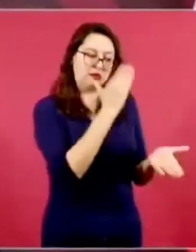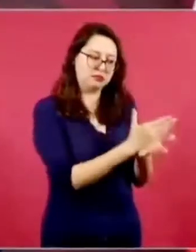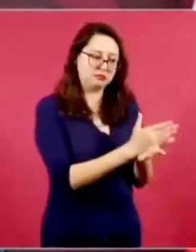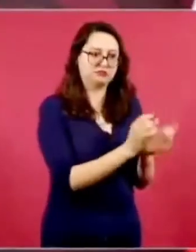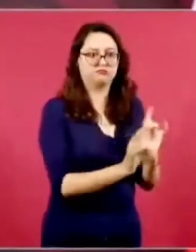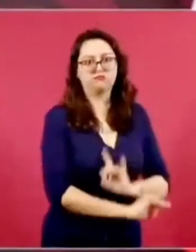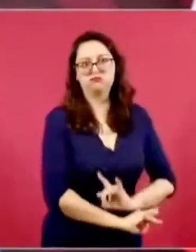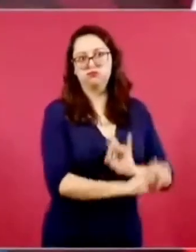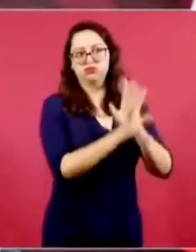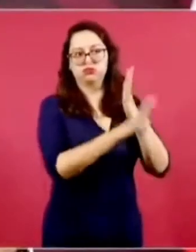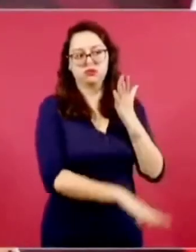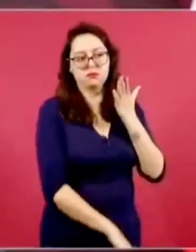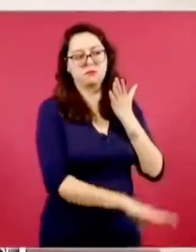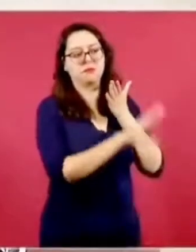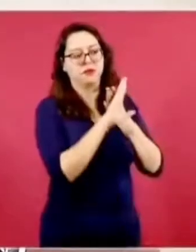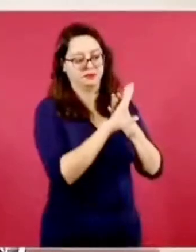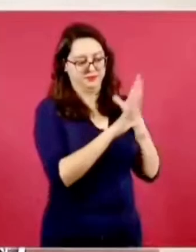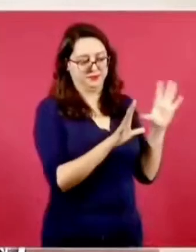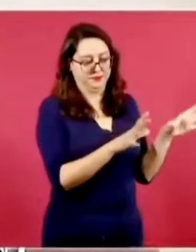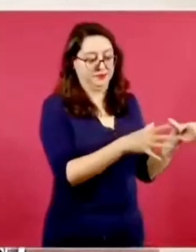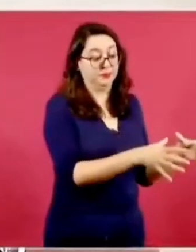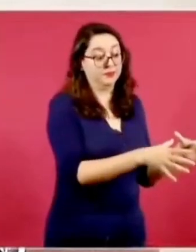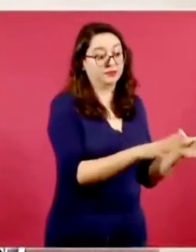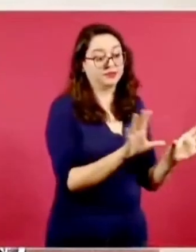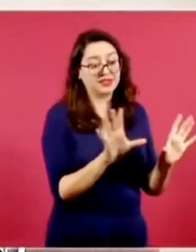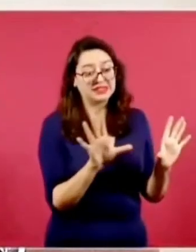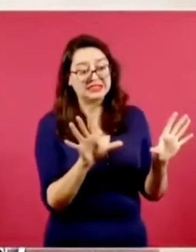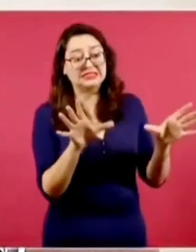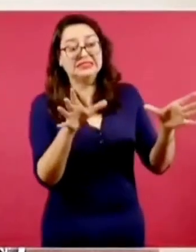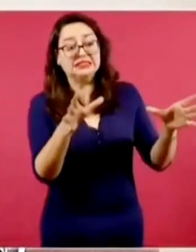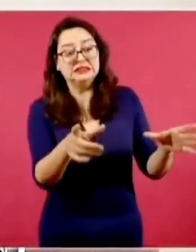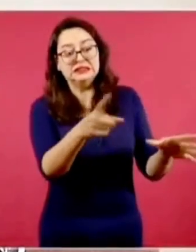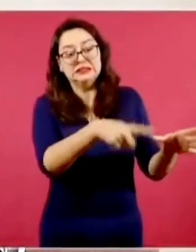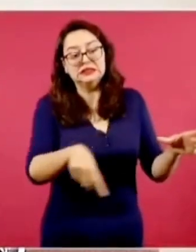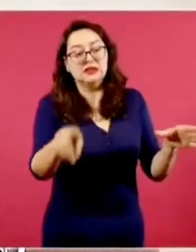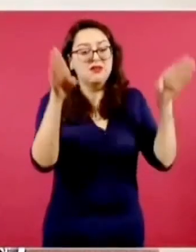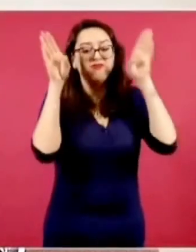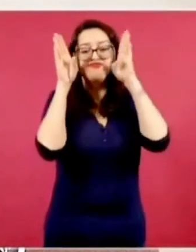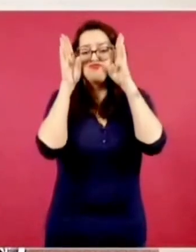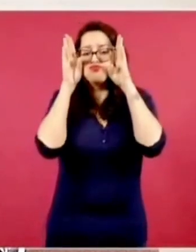que esos hay que